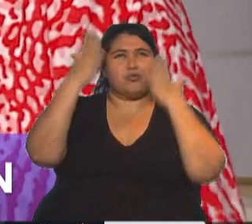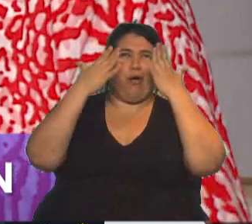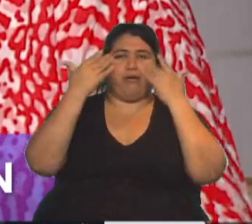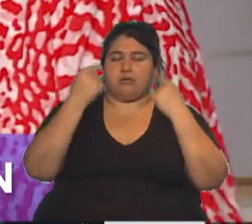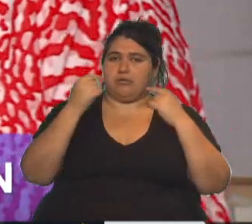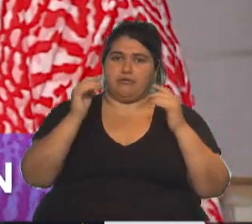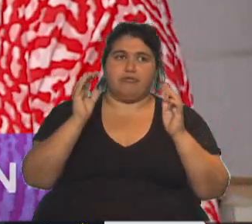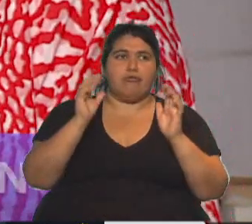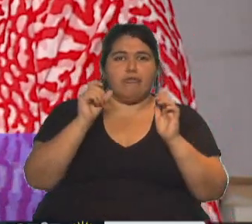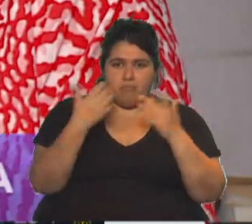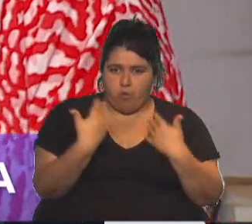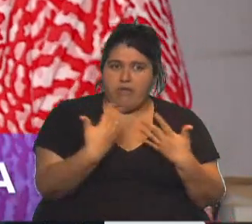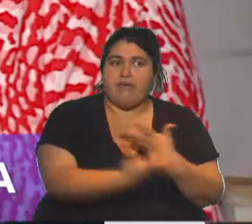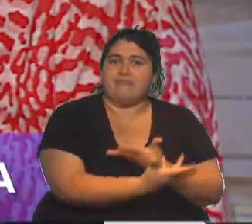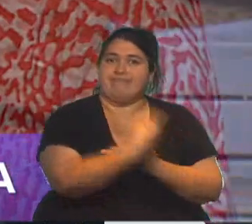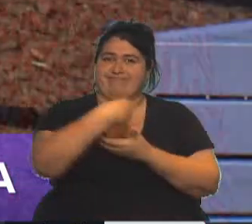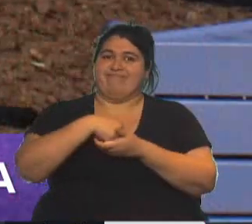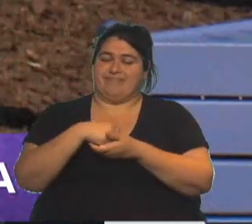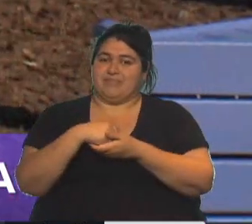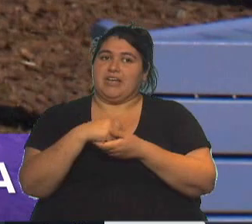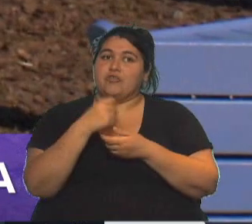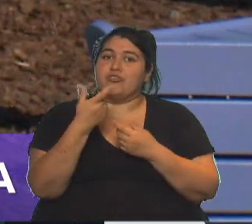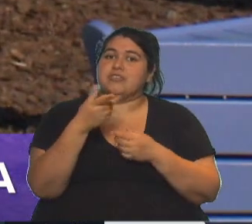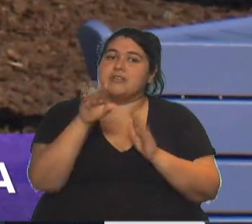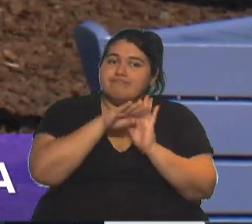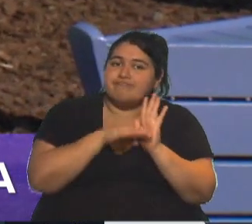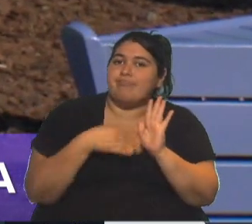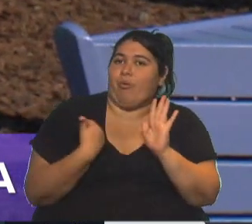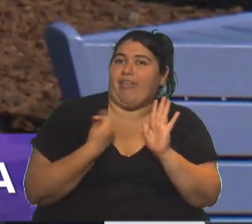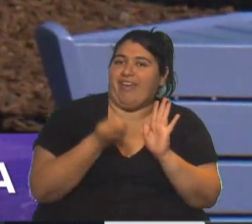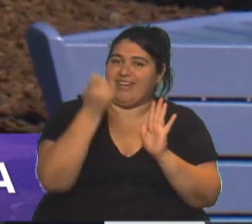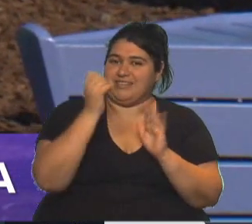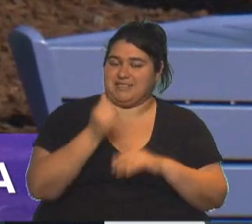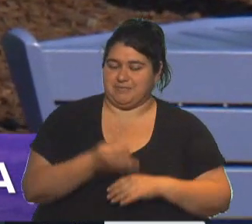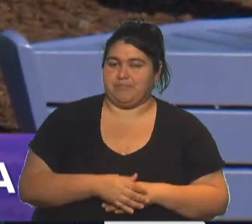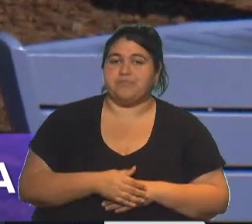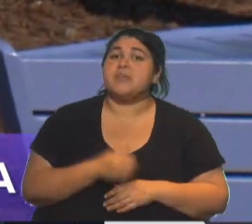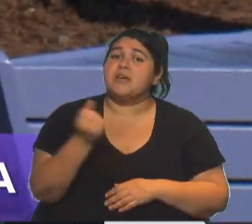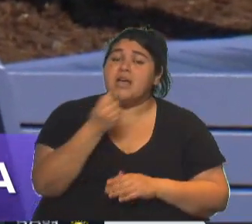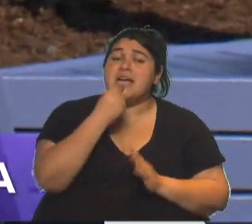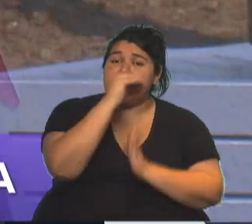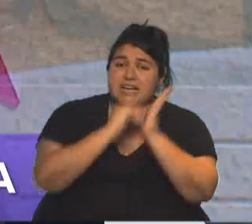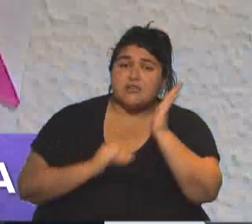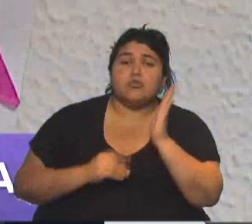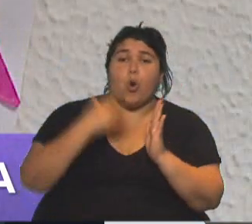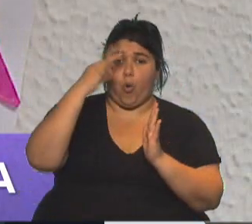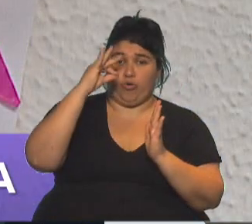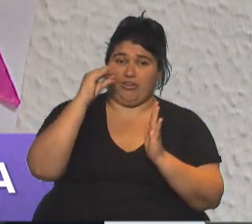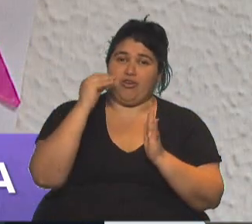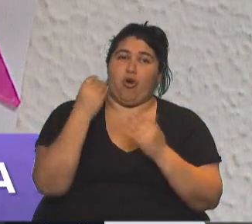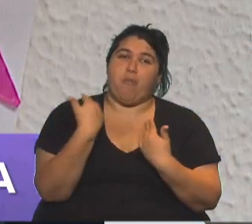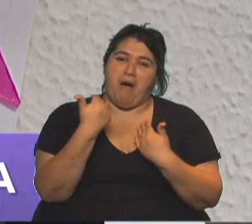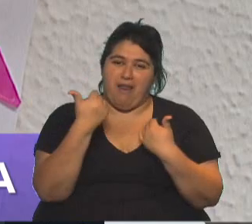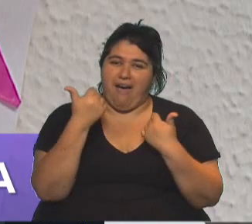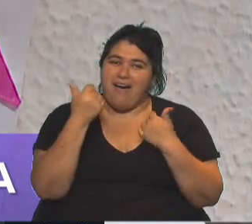el artículo argentino incorporado en la convención. El primer paso es inscribirse en el Registro Único de Aspirantes a Guarda con fines